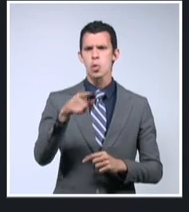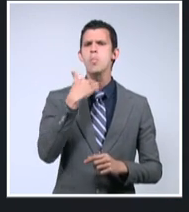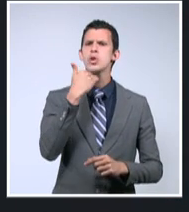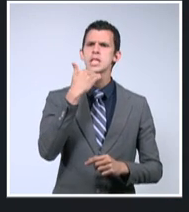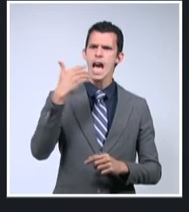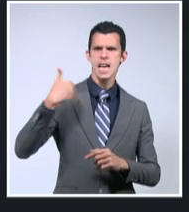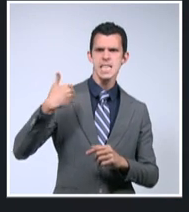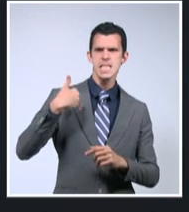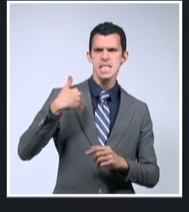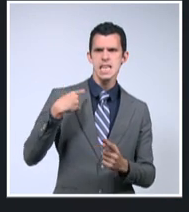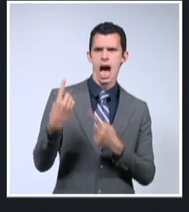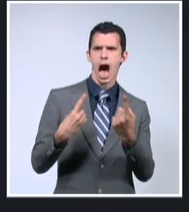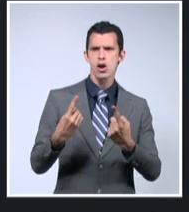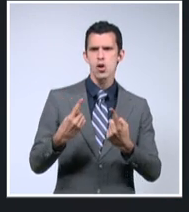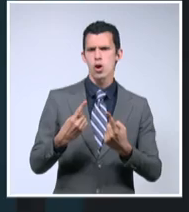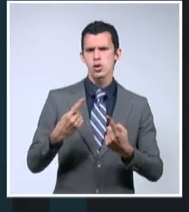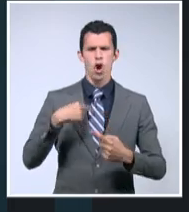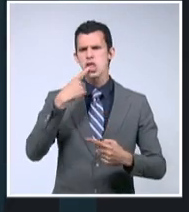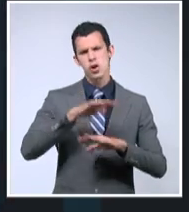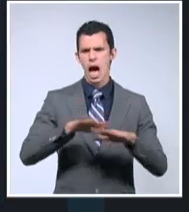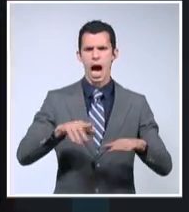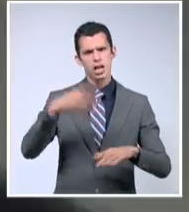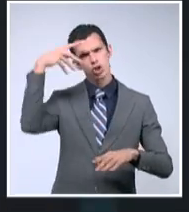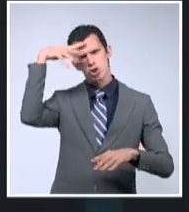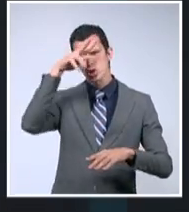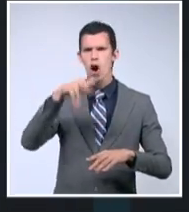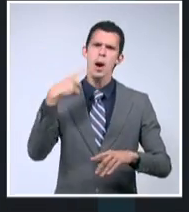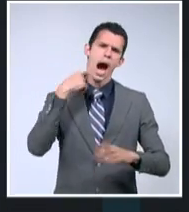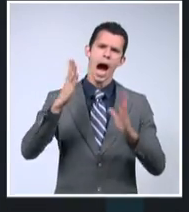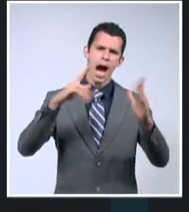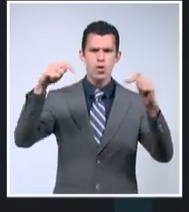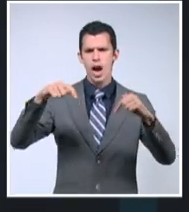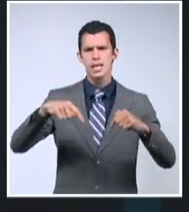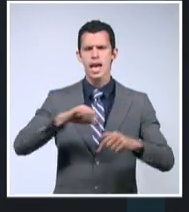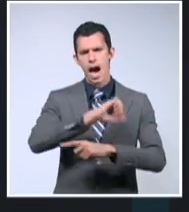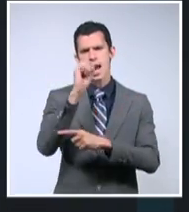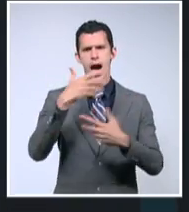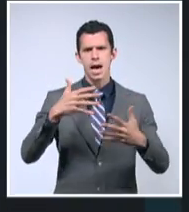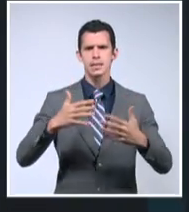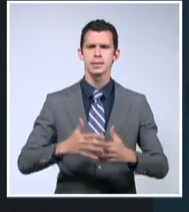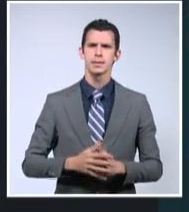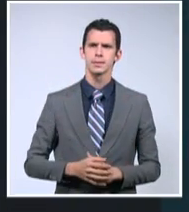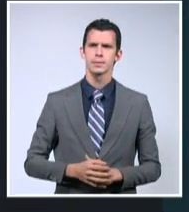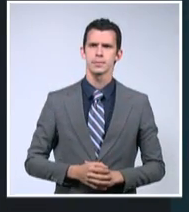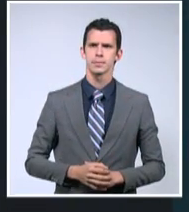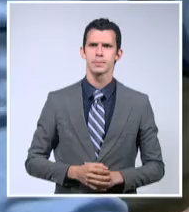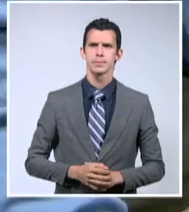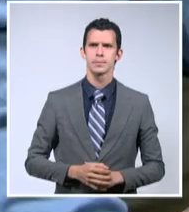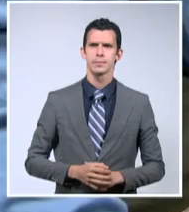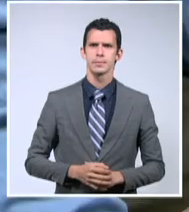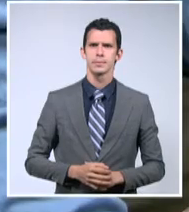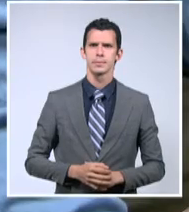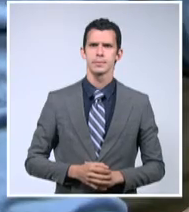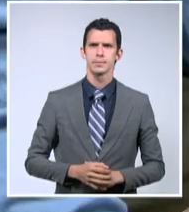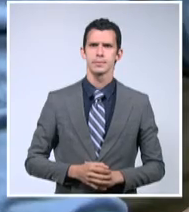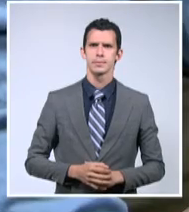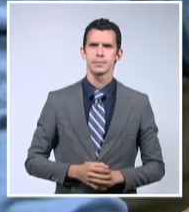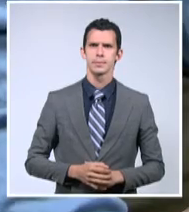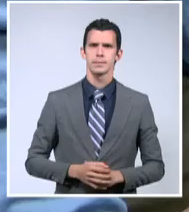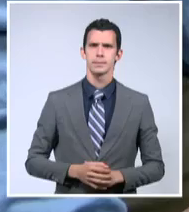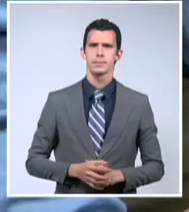Donald Trump 2020, Donald Trump 2020. Con ese objetivo, el propio Figueras realizó pagos al